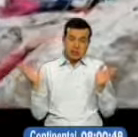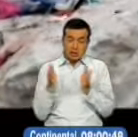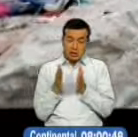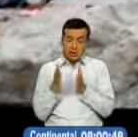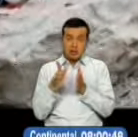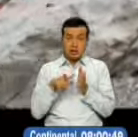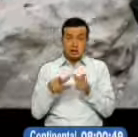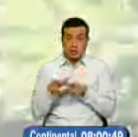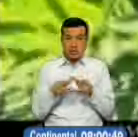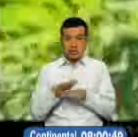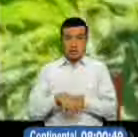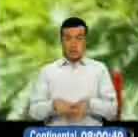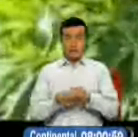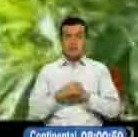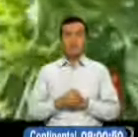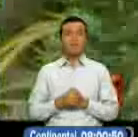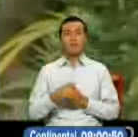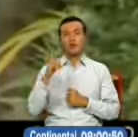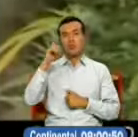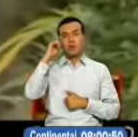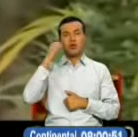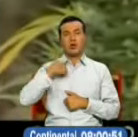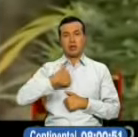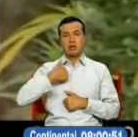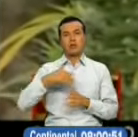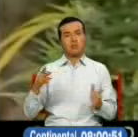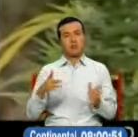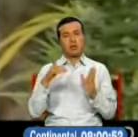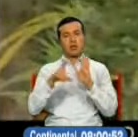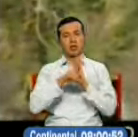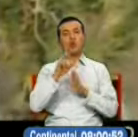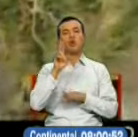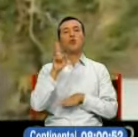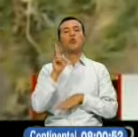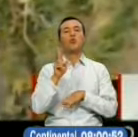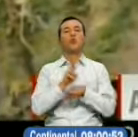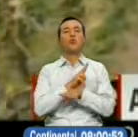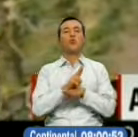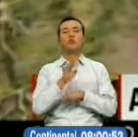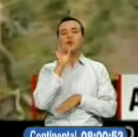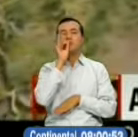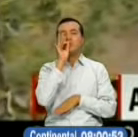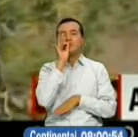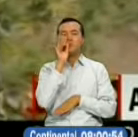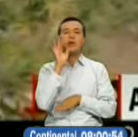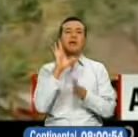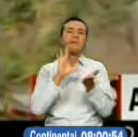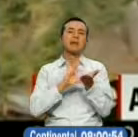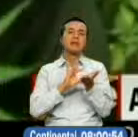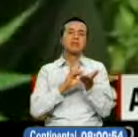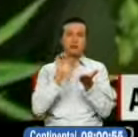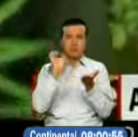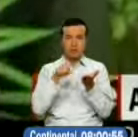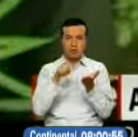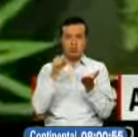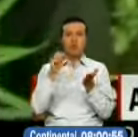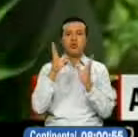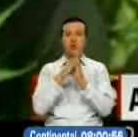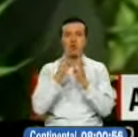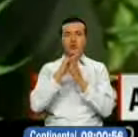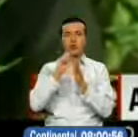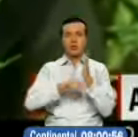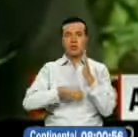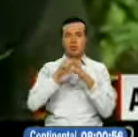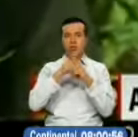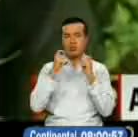región Himalaya. El gobierno de Argentina promulgó la ley de uso medicinal de la planta de cannabis y sus derivados que fue aprobada por el Congreso a finales de